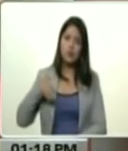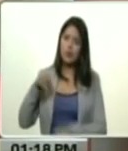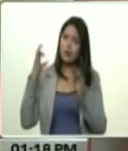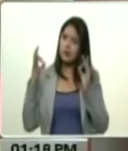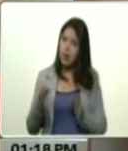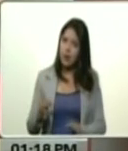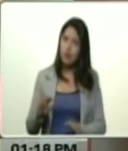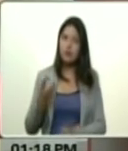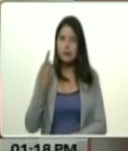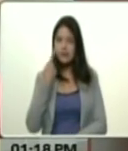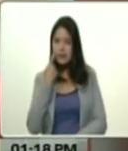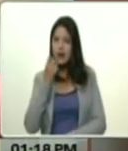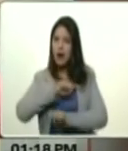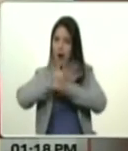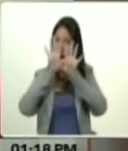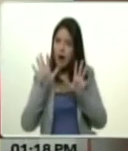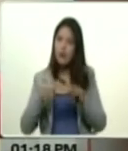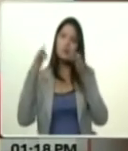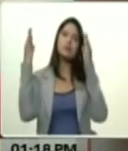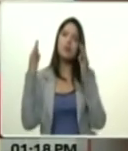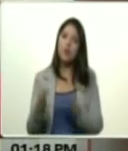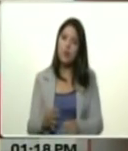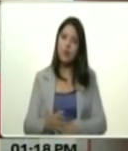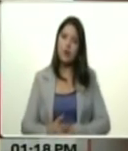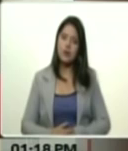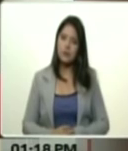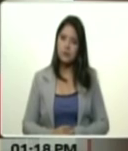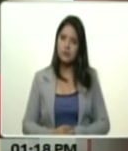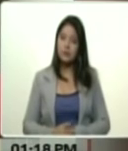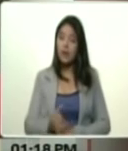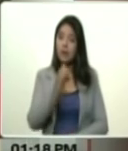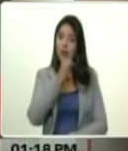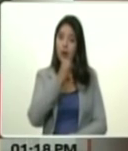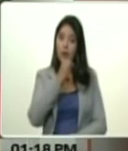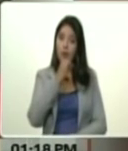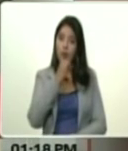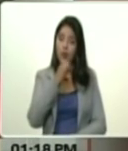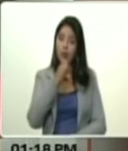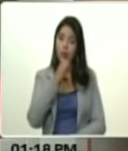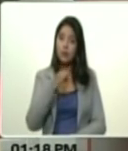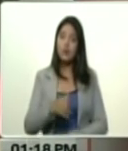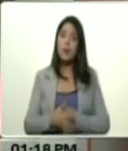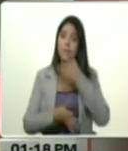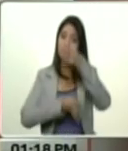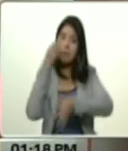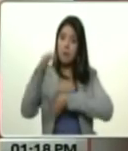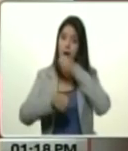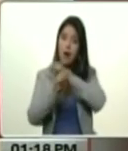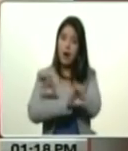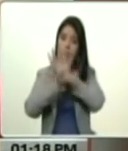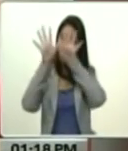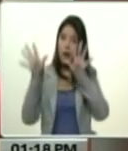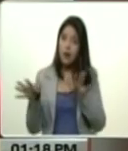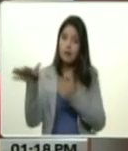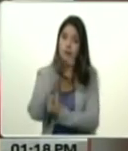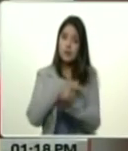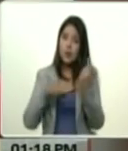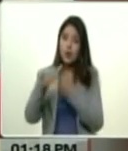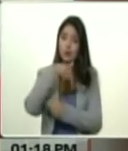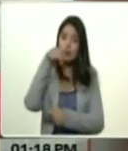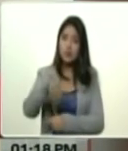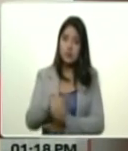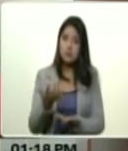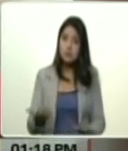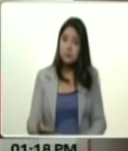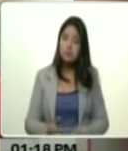la orientación franca y segura de la información para el esclarecimiento de este hecho, que a todas